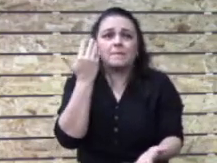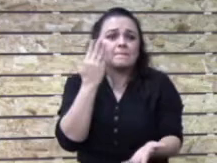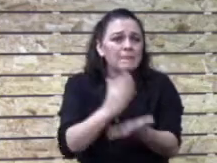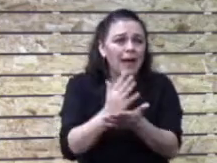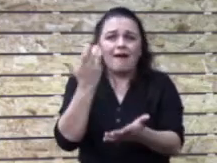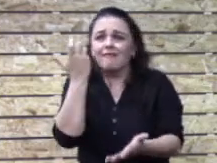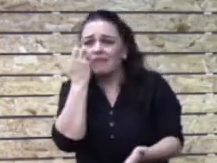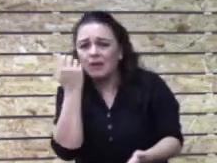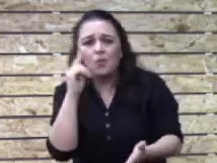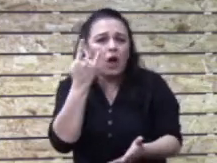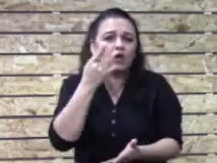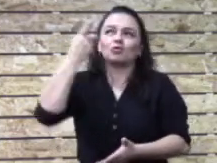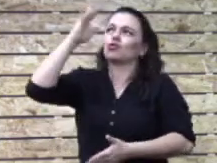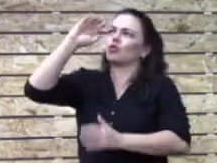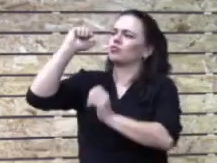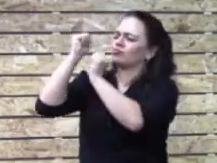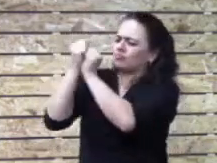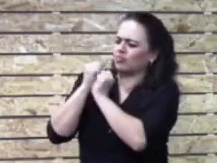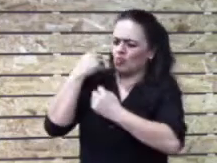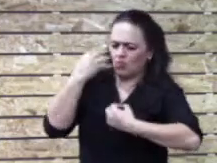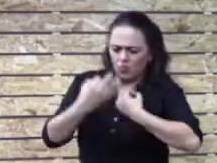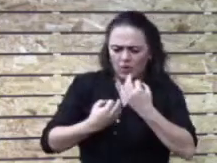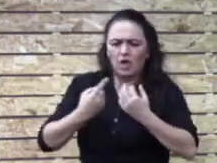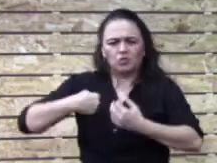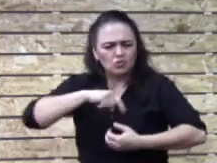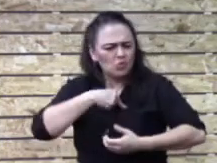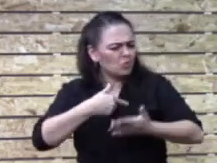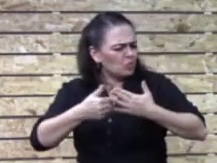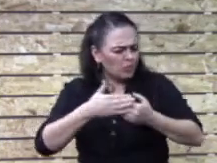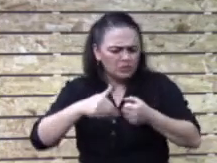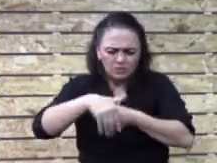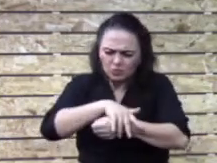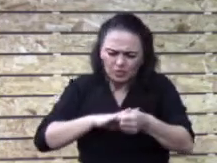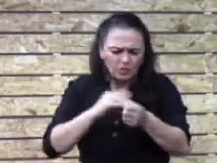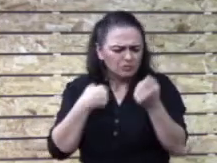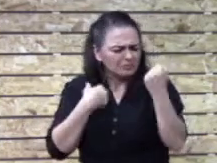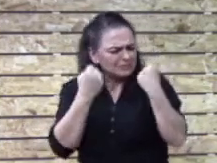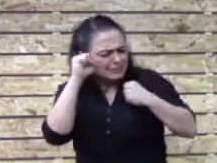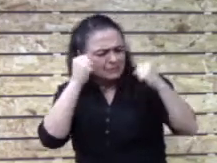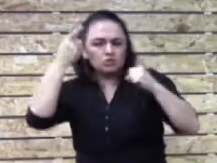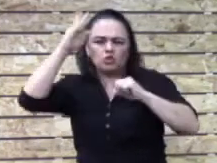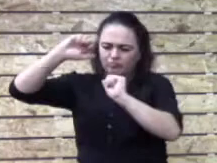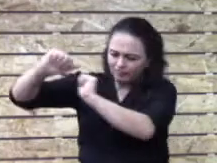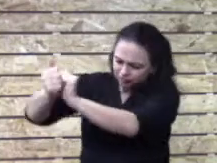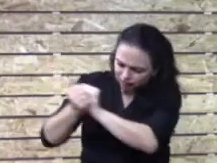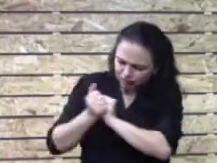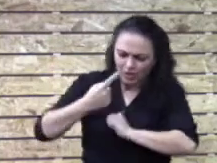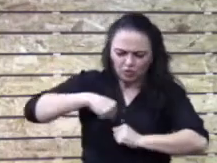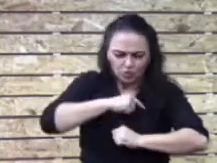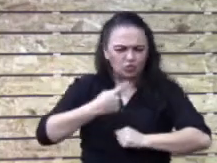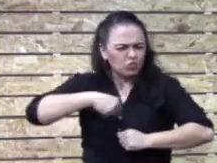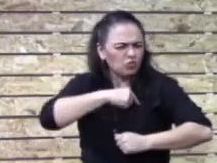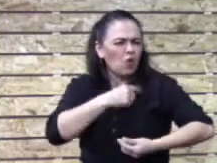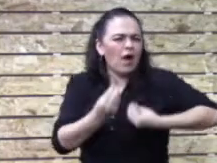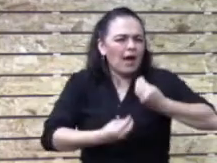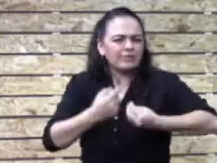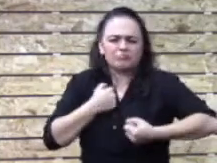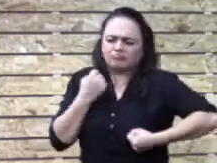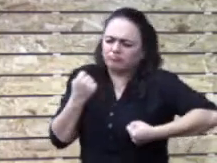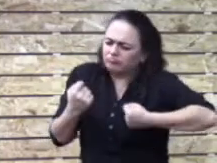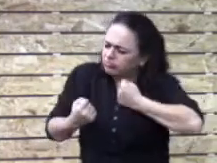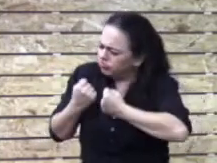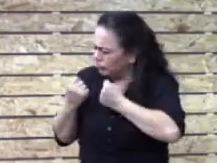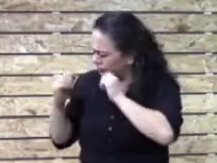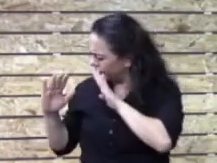la angustia. Él nos va a dar libertad aún en medio del problema. Él estará con nosotros cuando ponemos en Él nuestro amor,